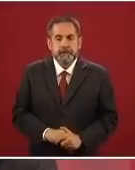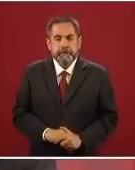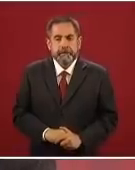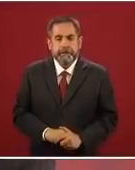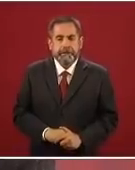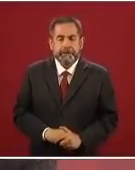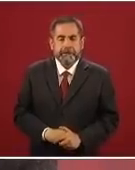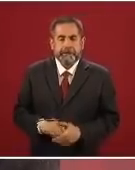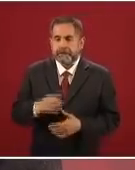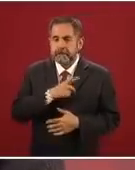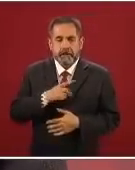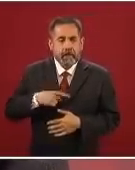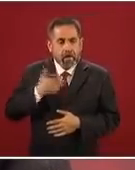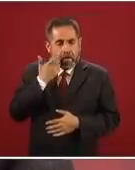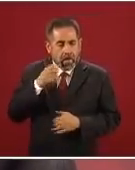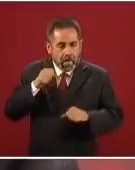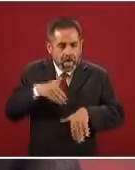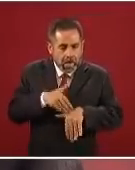no hay que dejarse